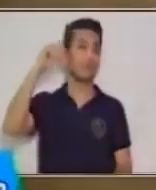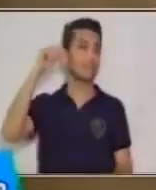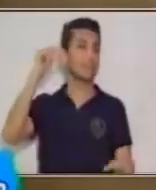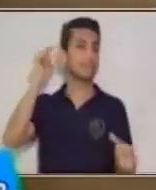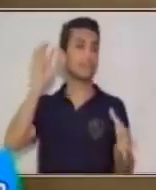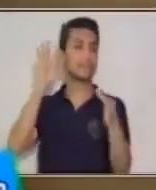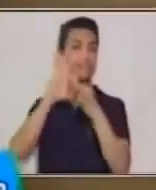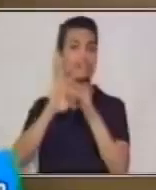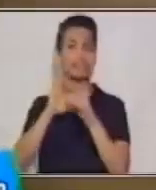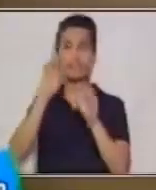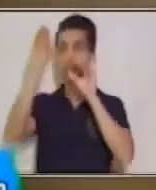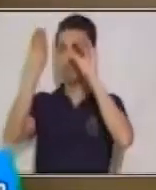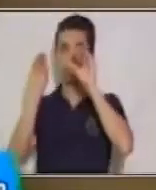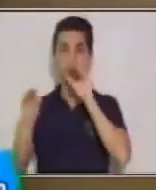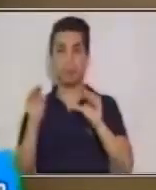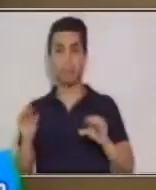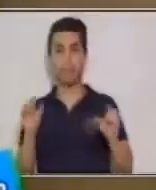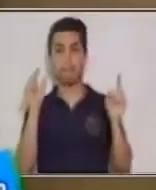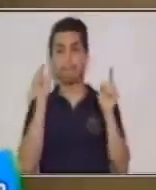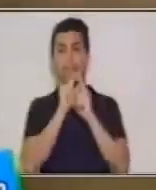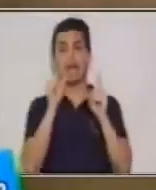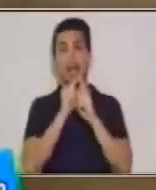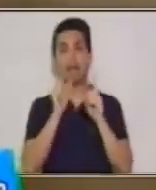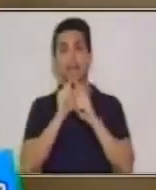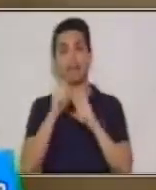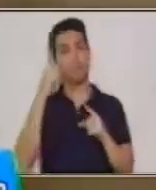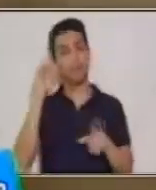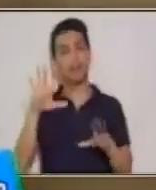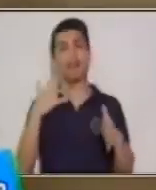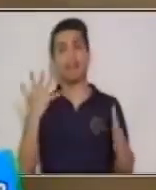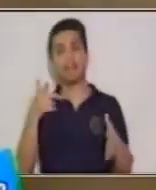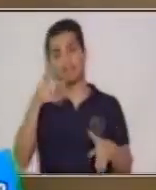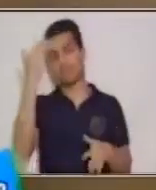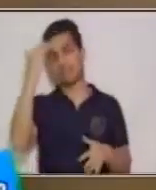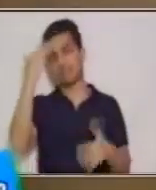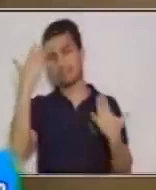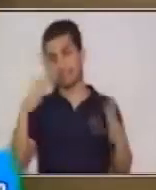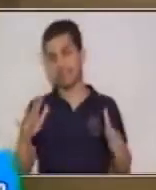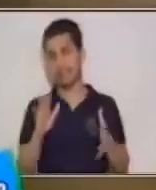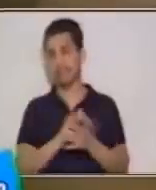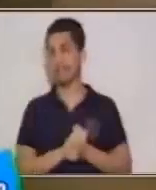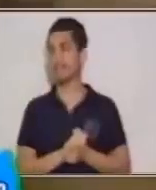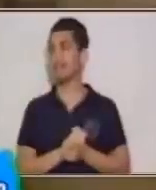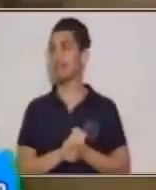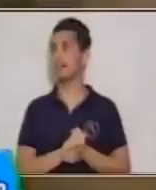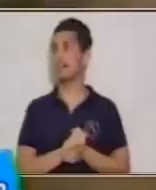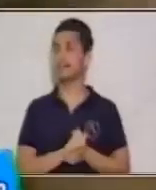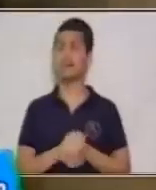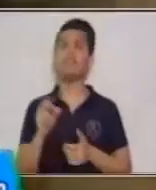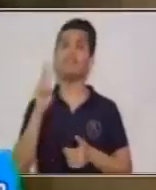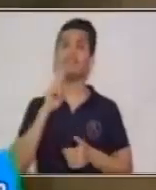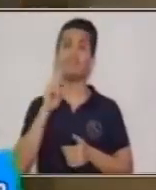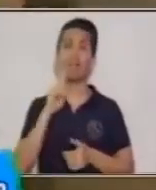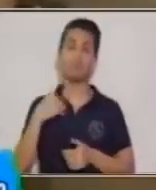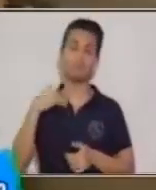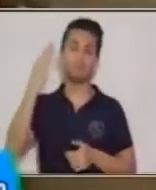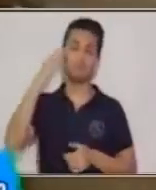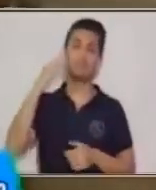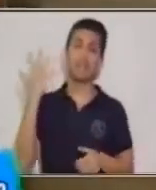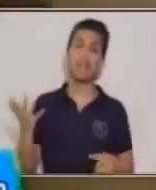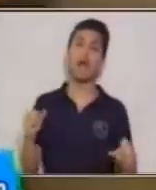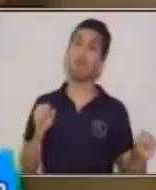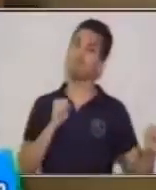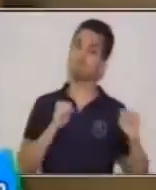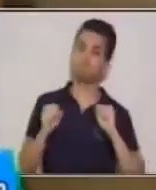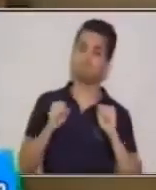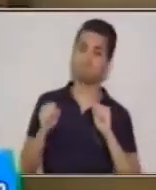inmediatamente seleccionaste cada palabra según lo que tú sabías. Los verbos sabemos que son acciones